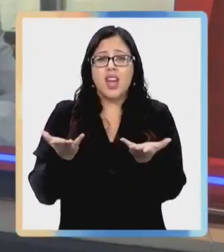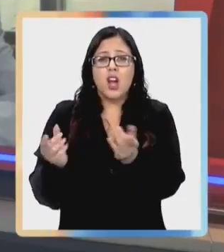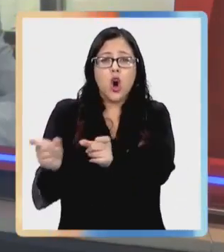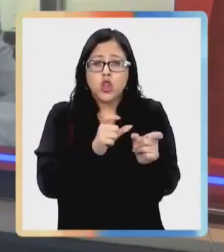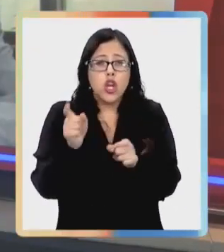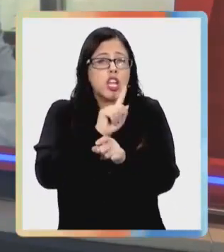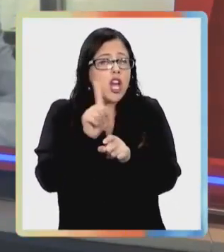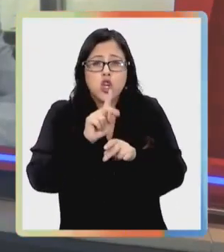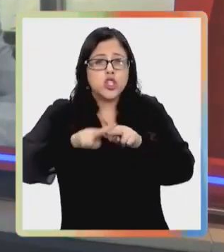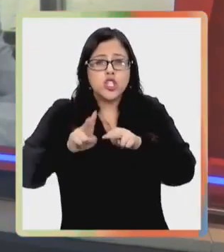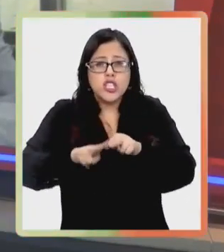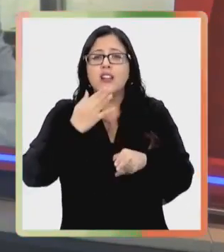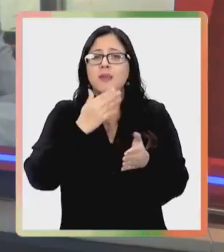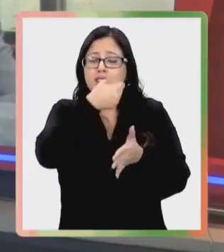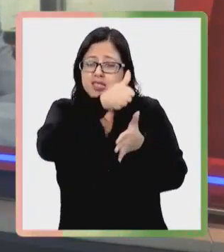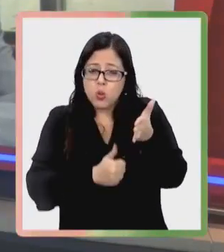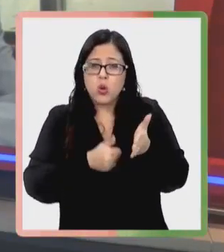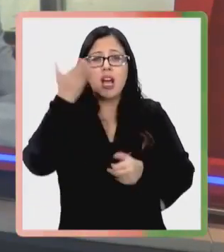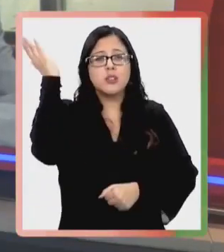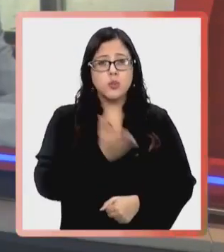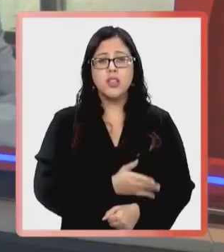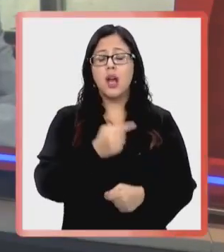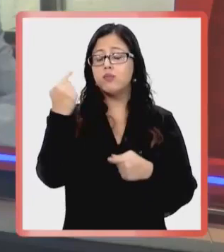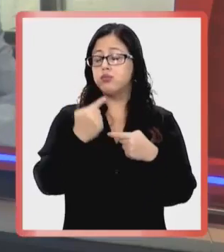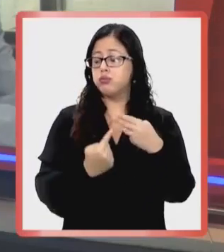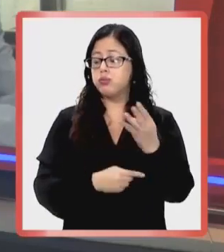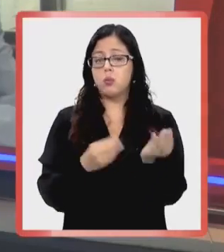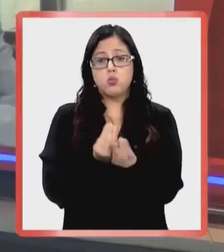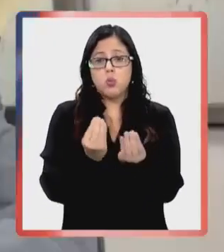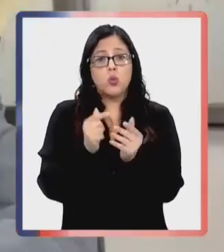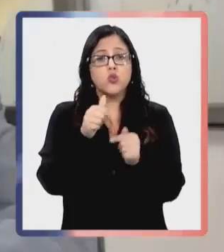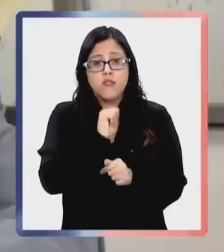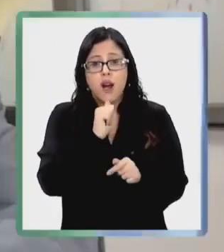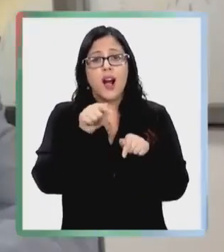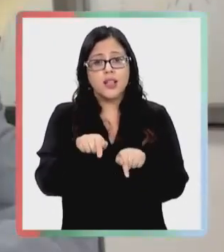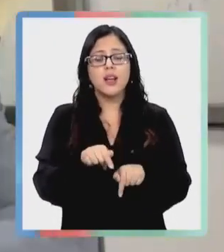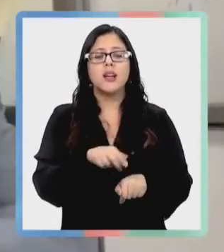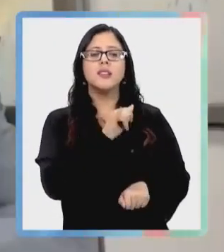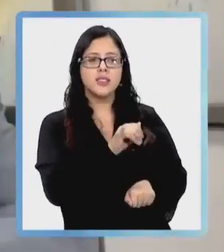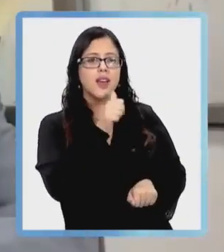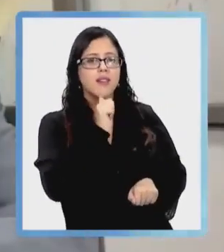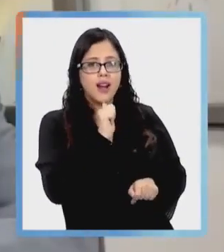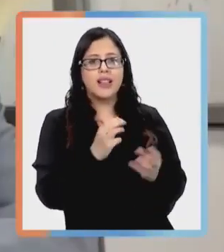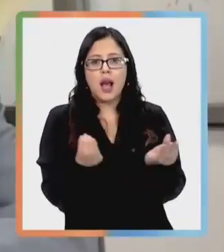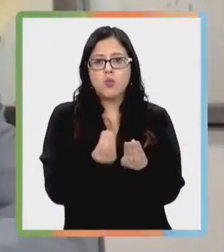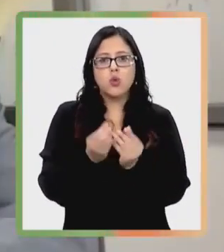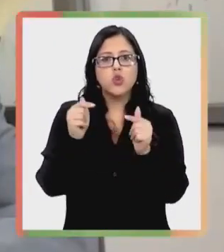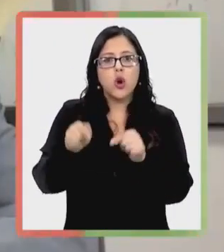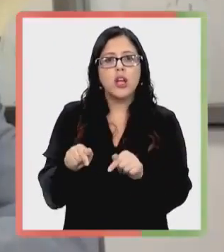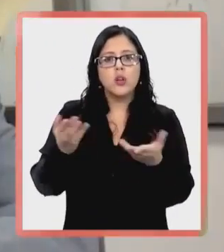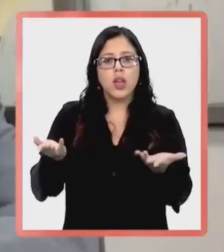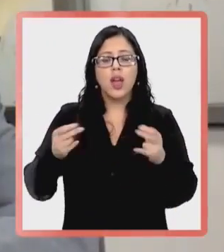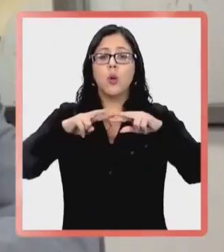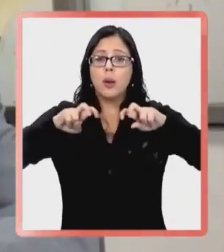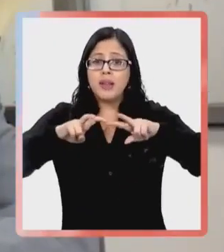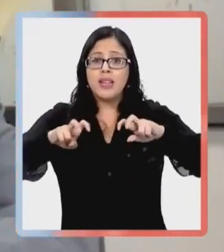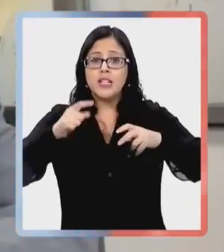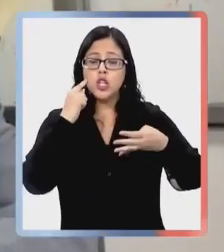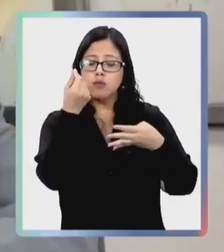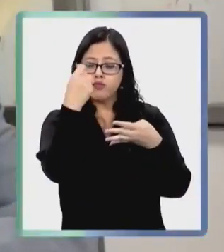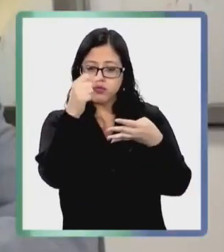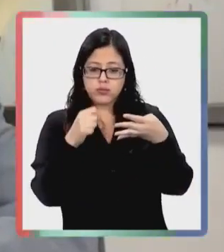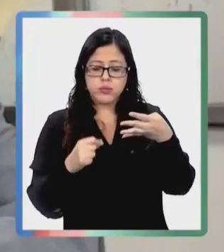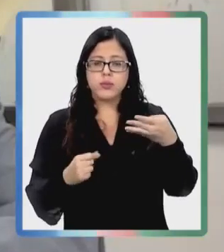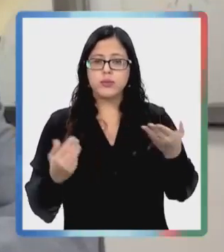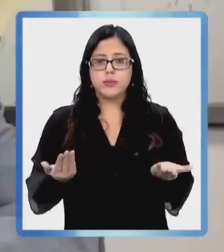se hicieron, las cirugías que se suspendieron. Vaya que hay tarea en ese ámbito, ¿eh? Hay mucha tarea. Este es un estudio